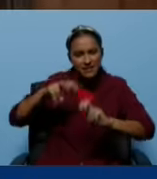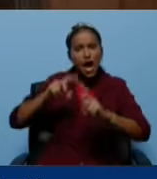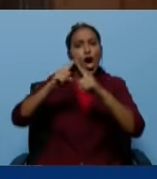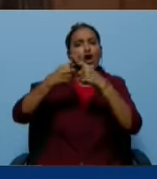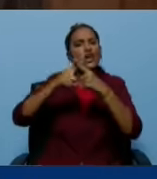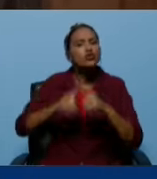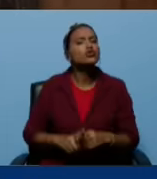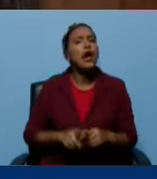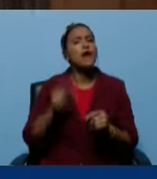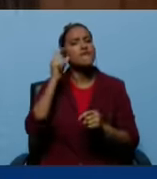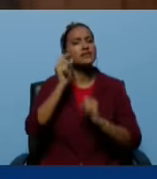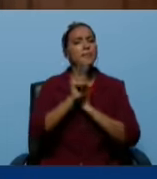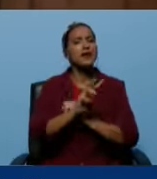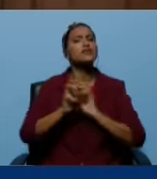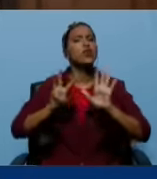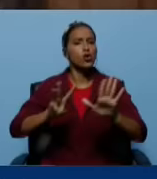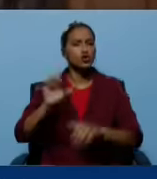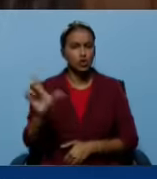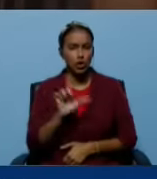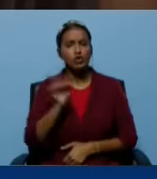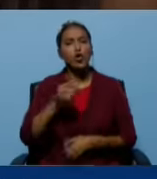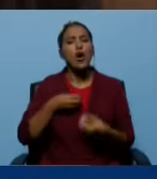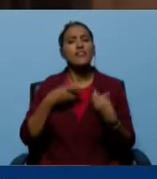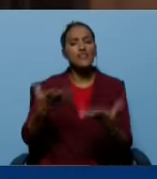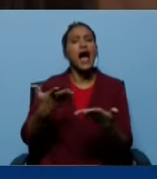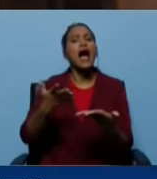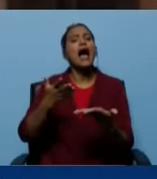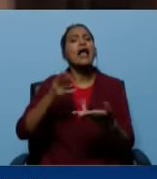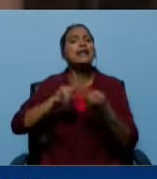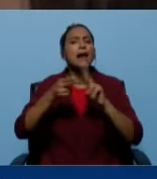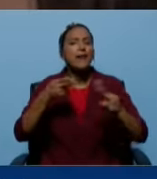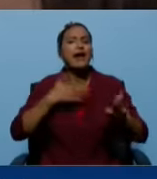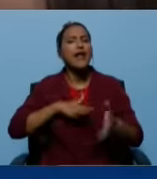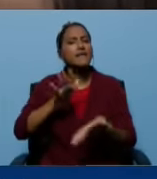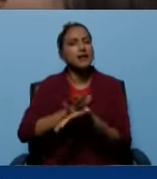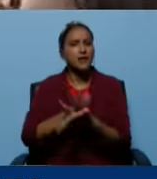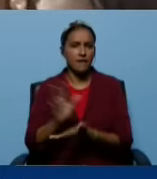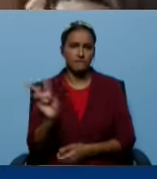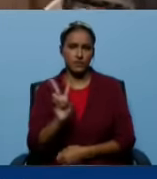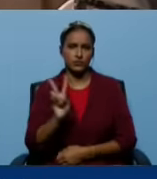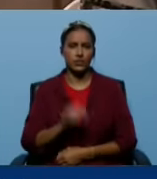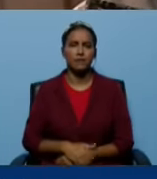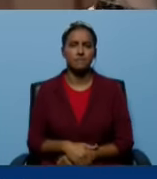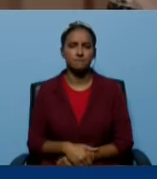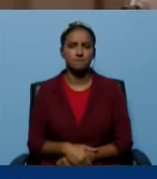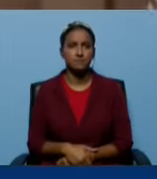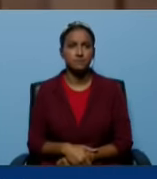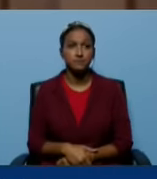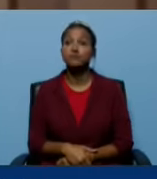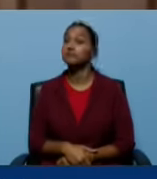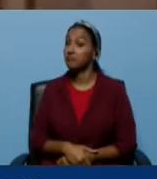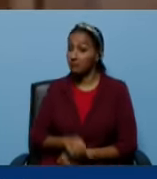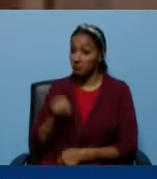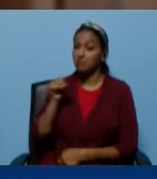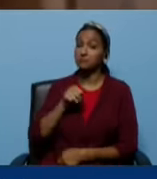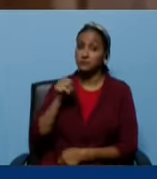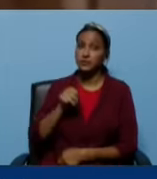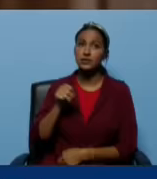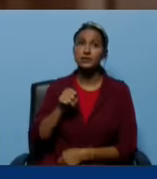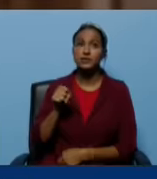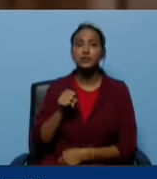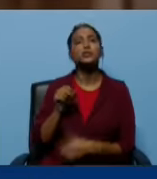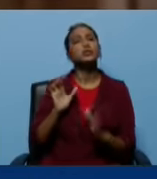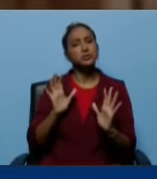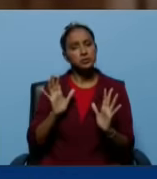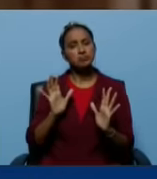sino garantizar la paz y la estabilidad de la República. Bien, sí, un muy afortunado resultado. Estamos